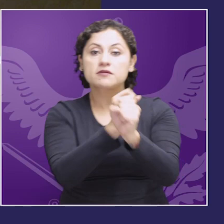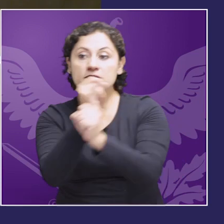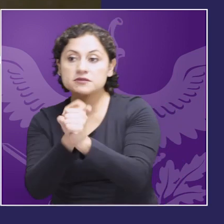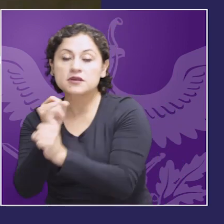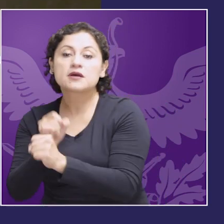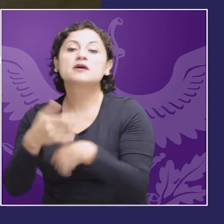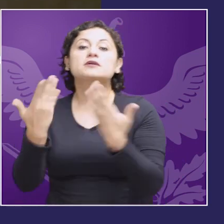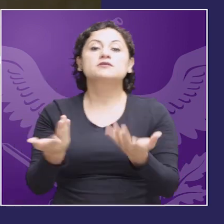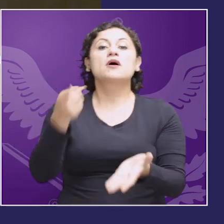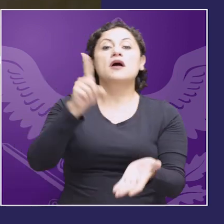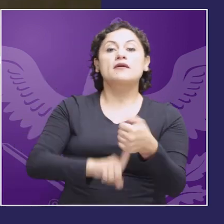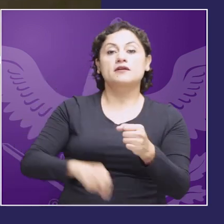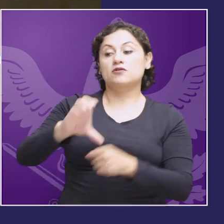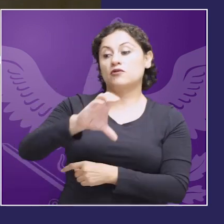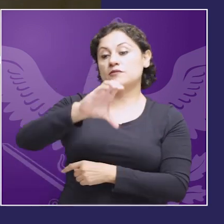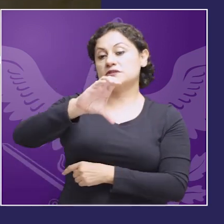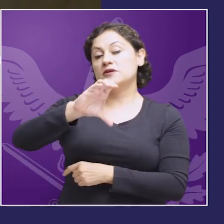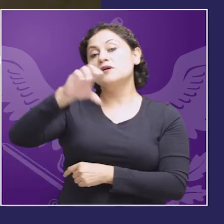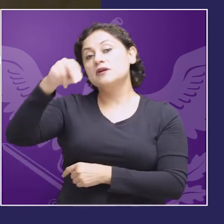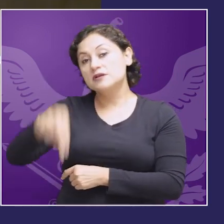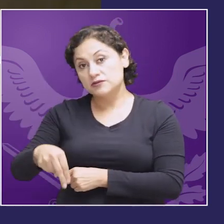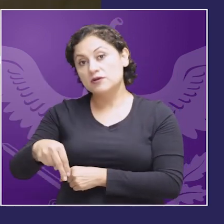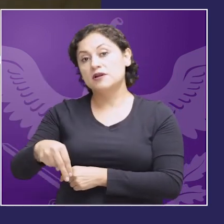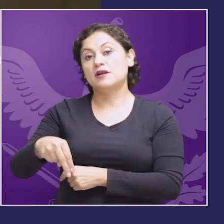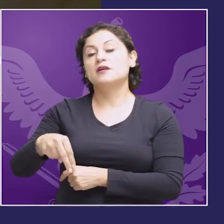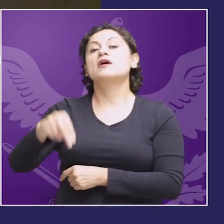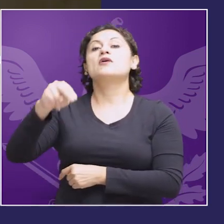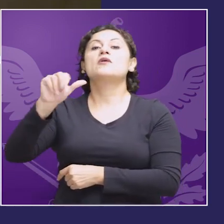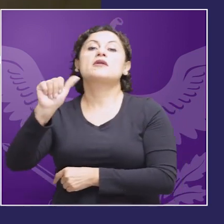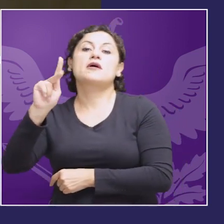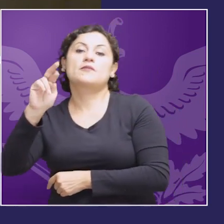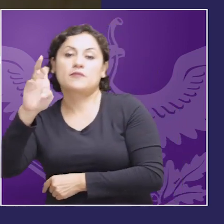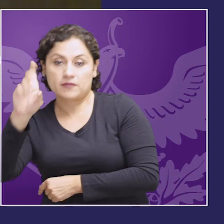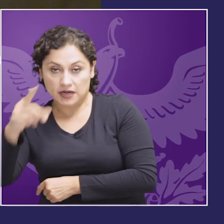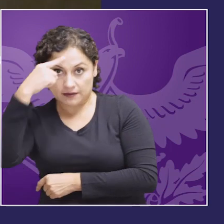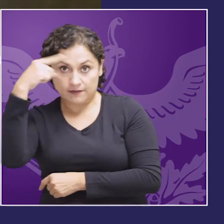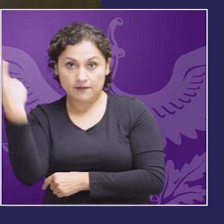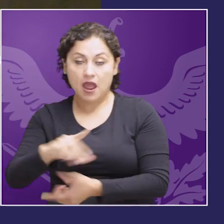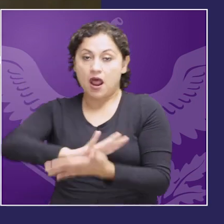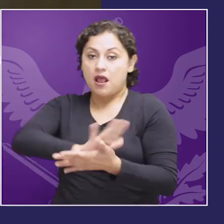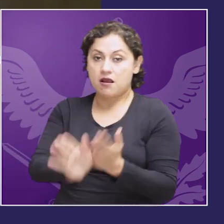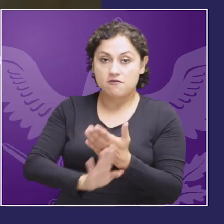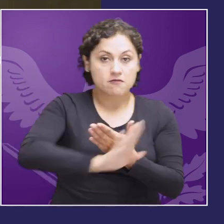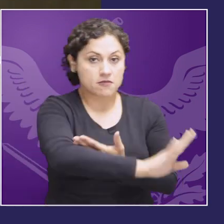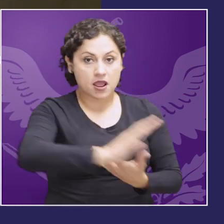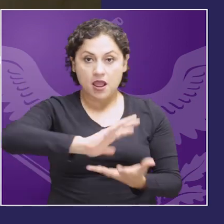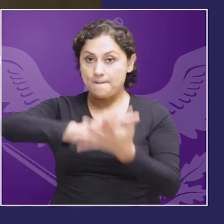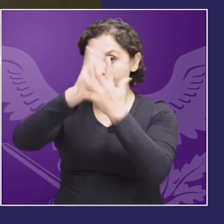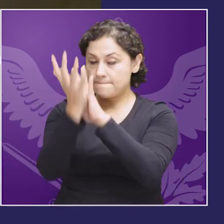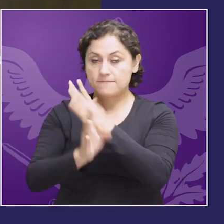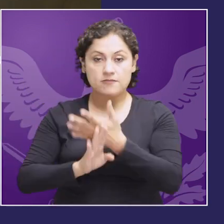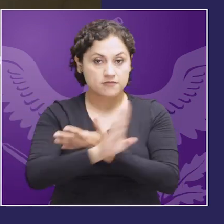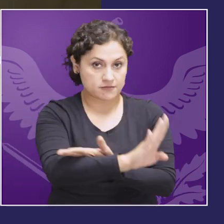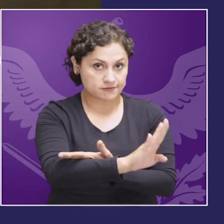para la prevención, ordena que se lleven a cabo estudios, registros, se crea un organismo, la Comisión Nacional para